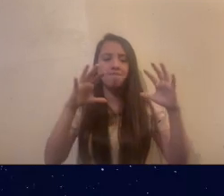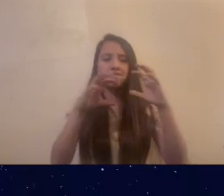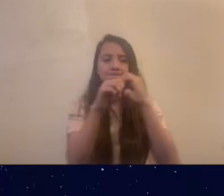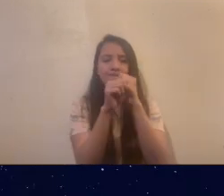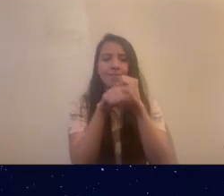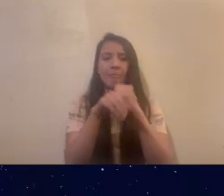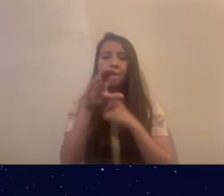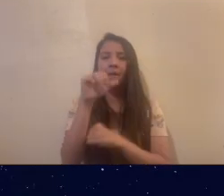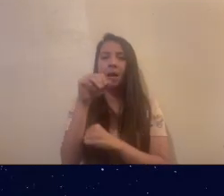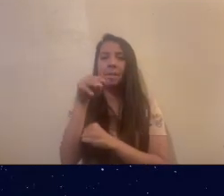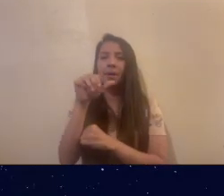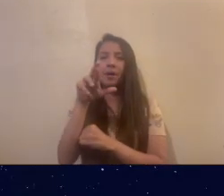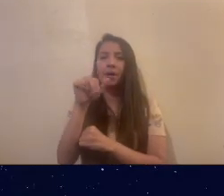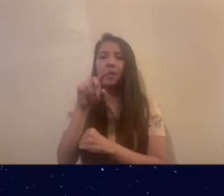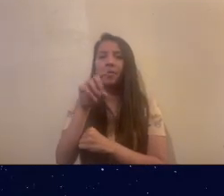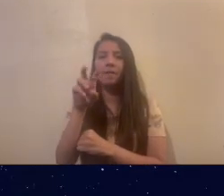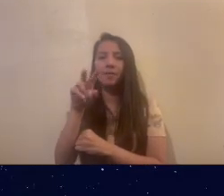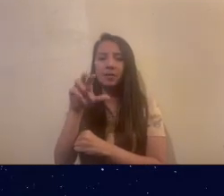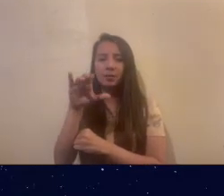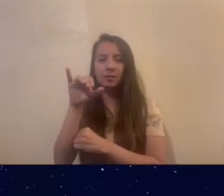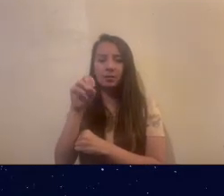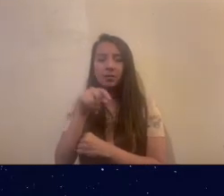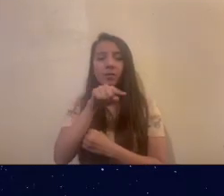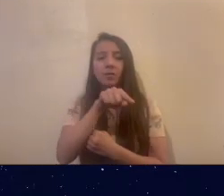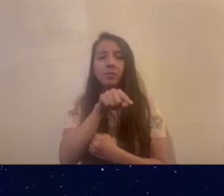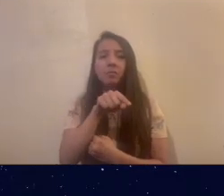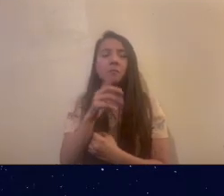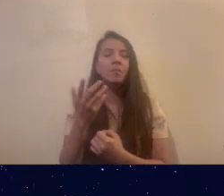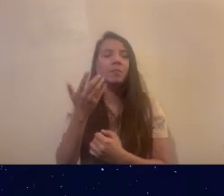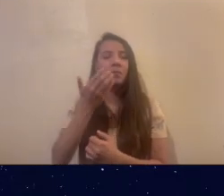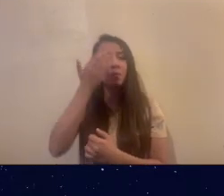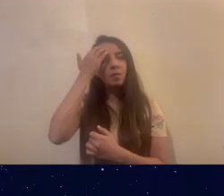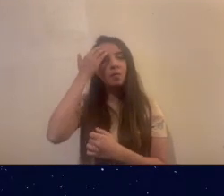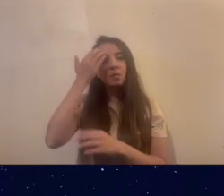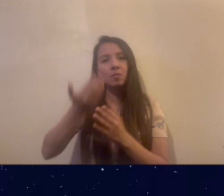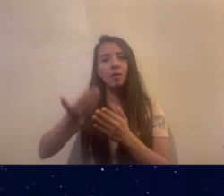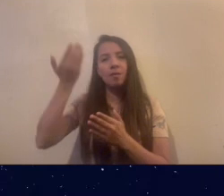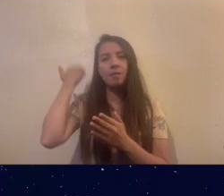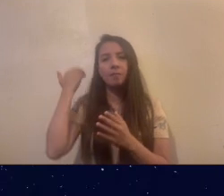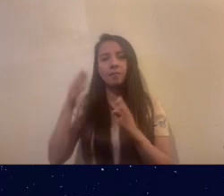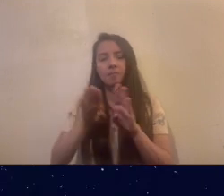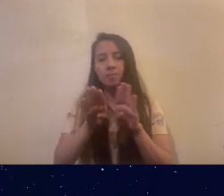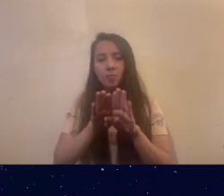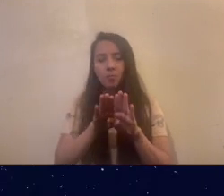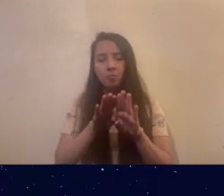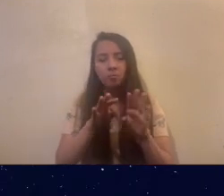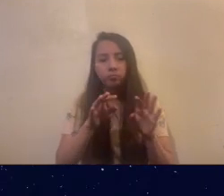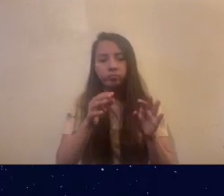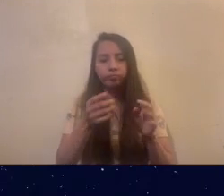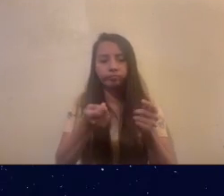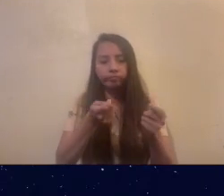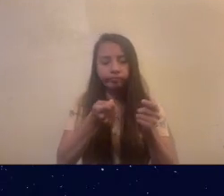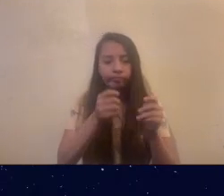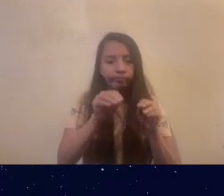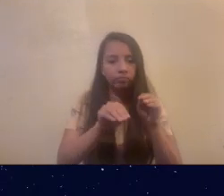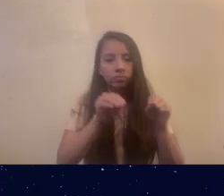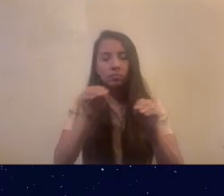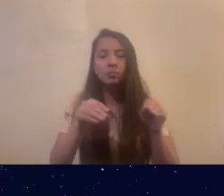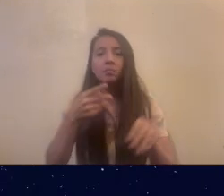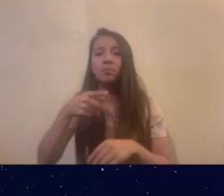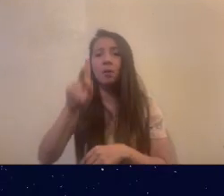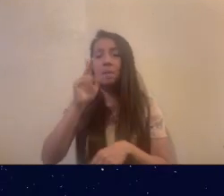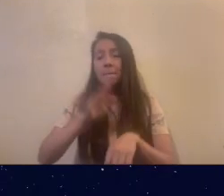otros investigadores, entonces el manejo de la cámara de vacío era relativamente familiar para nosotros. Lo que